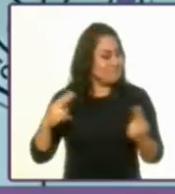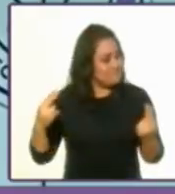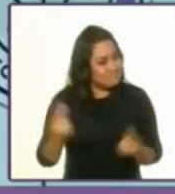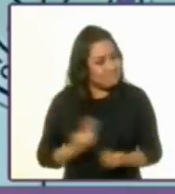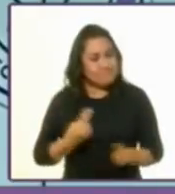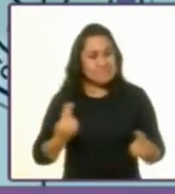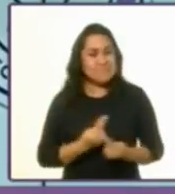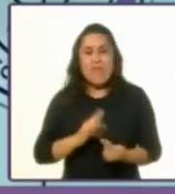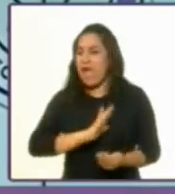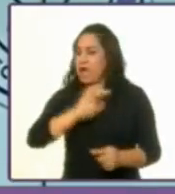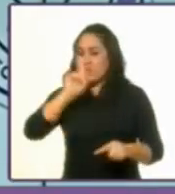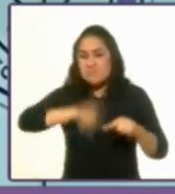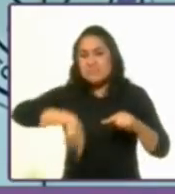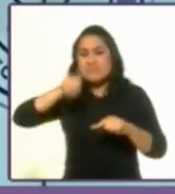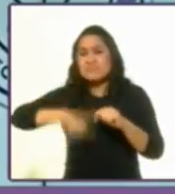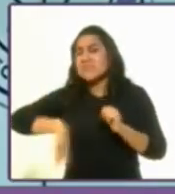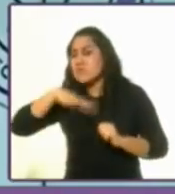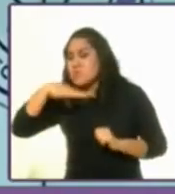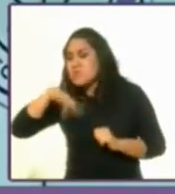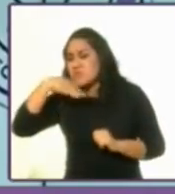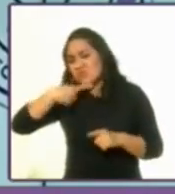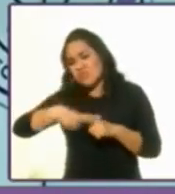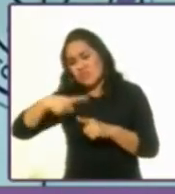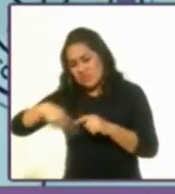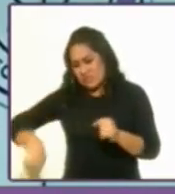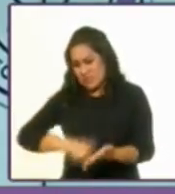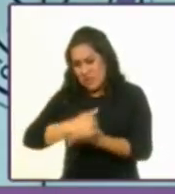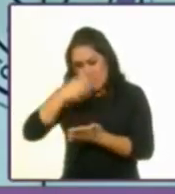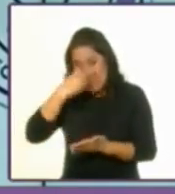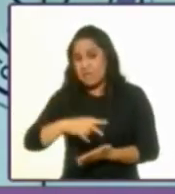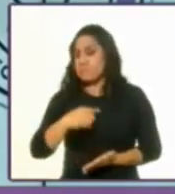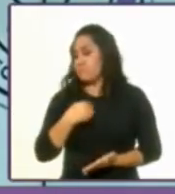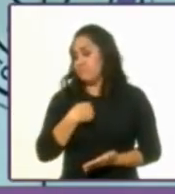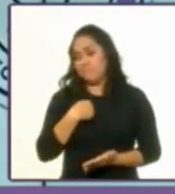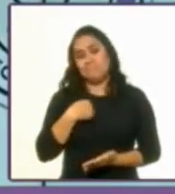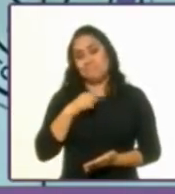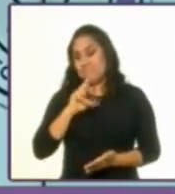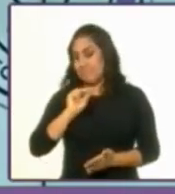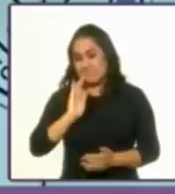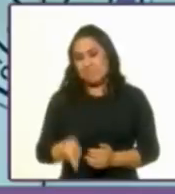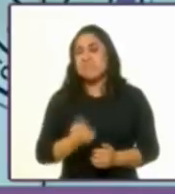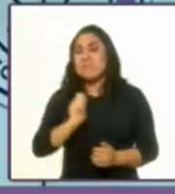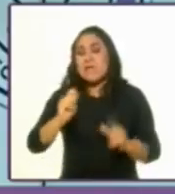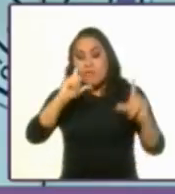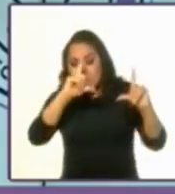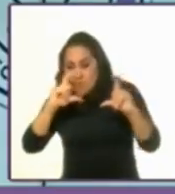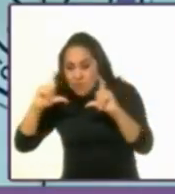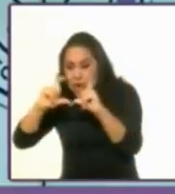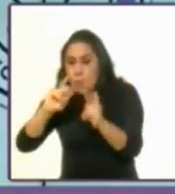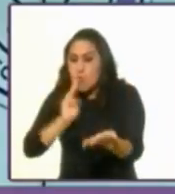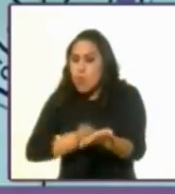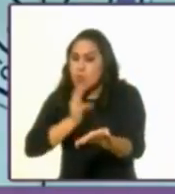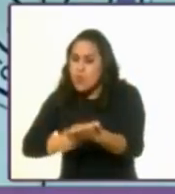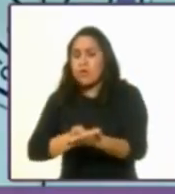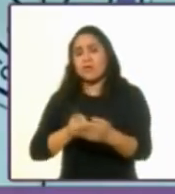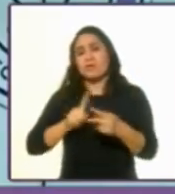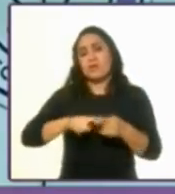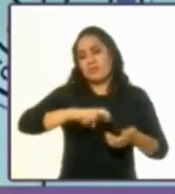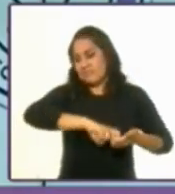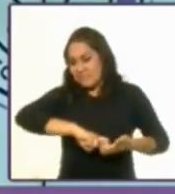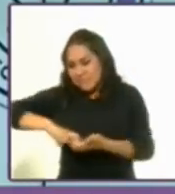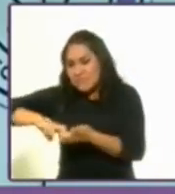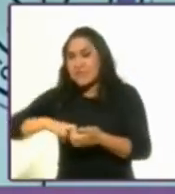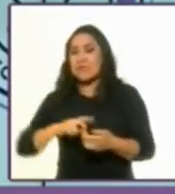que acabemos con la corrupción en la ciudad de mexico claro estoy en contra de las fotomultas en contra de las grúas en contra de los